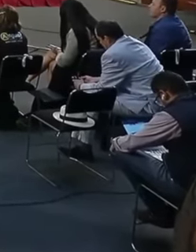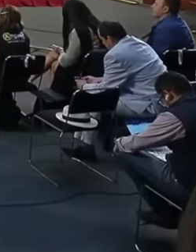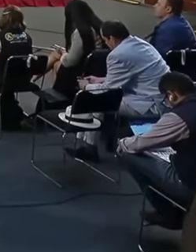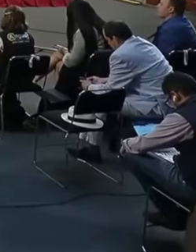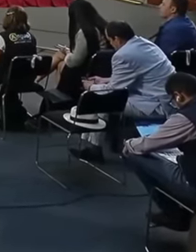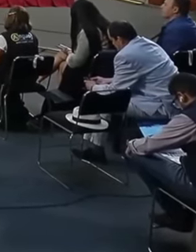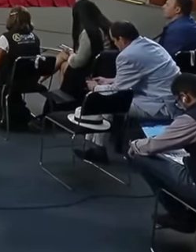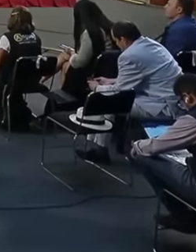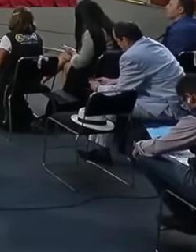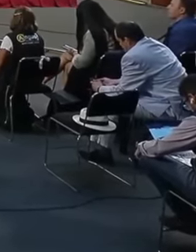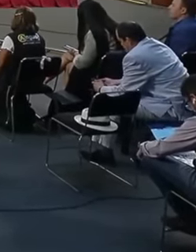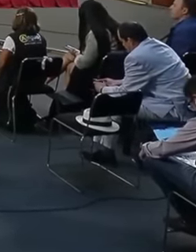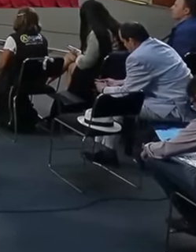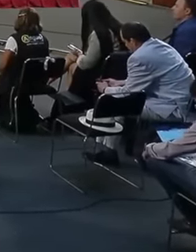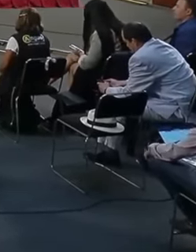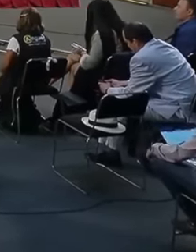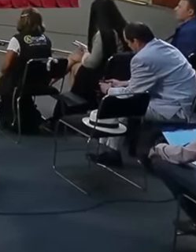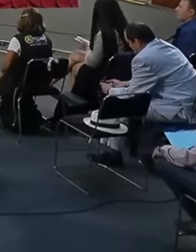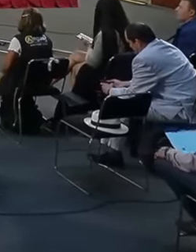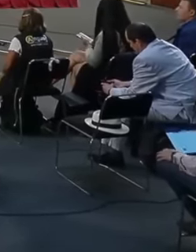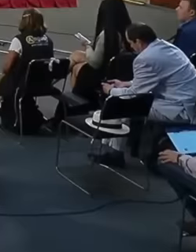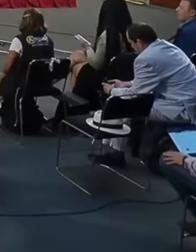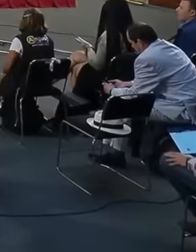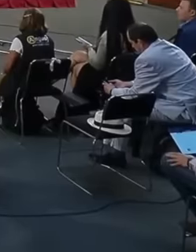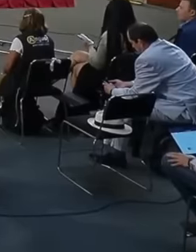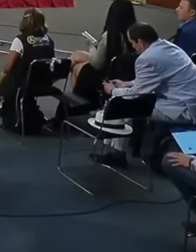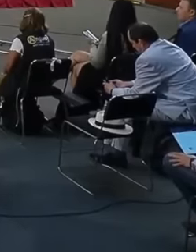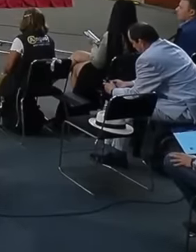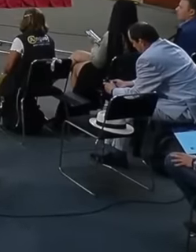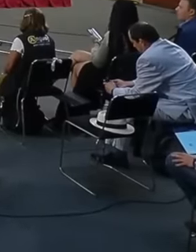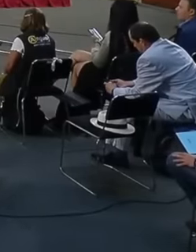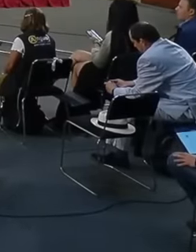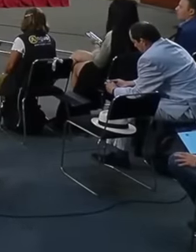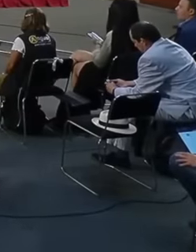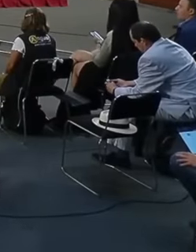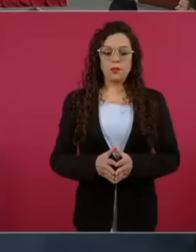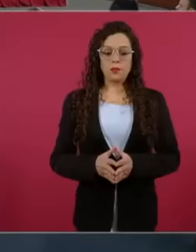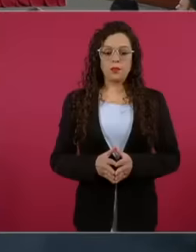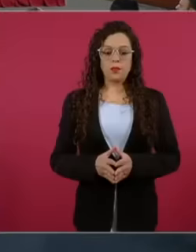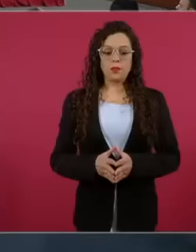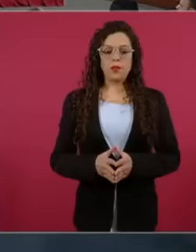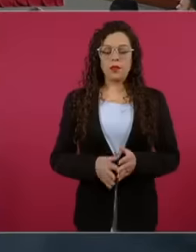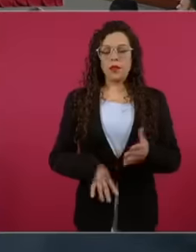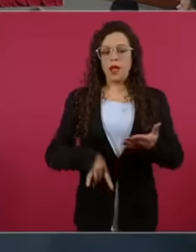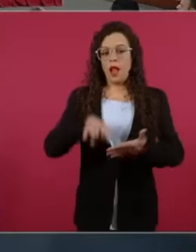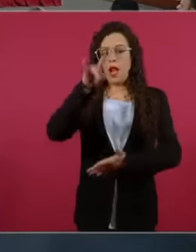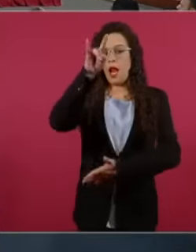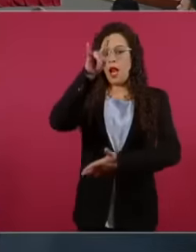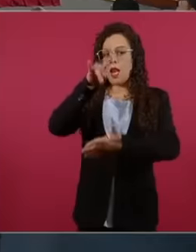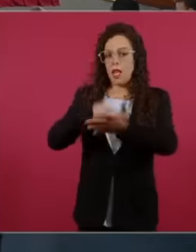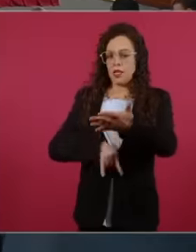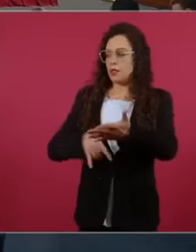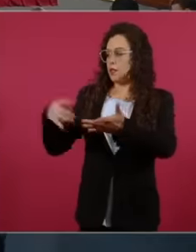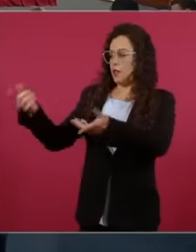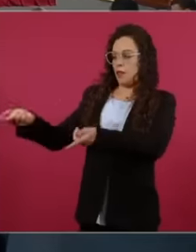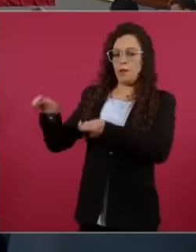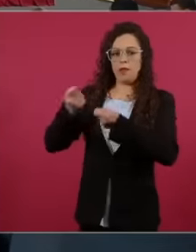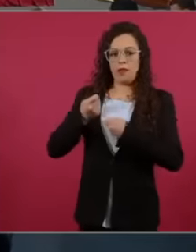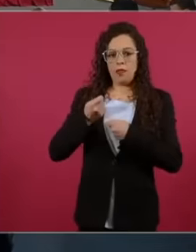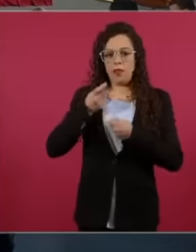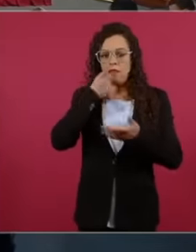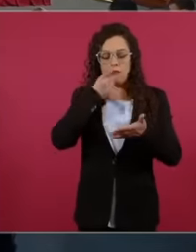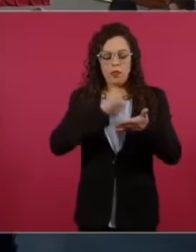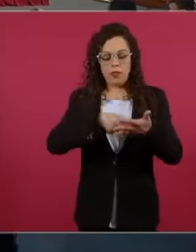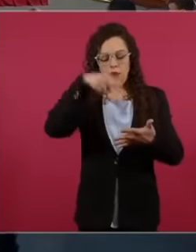de los delincuentes o presuntos delincuentes de cuello blanco que